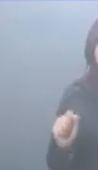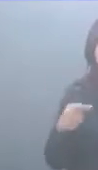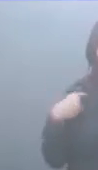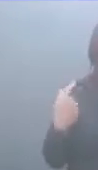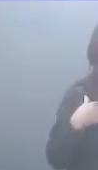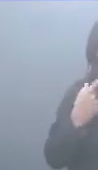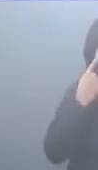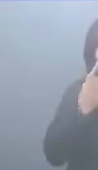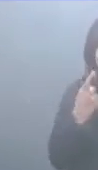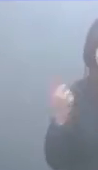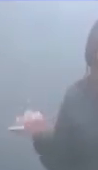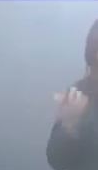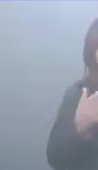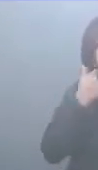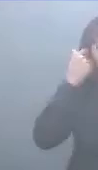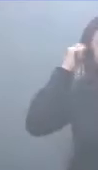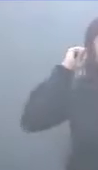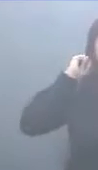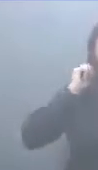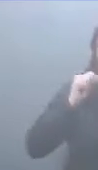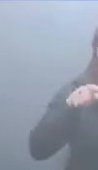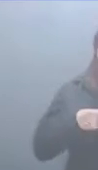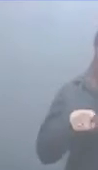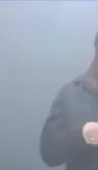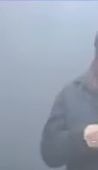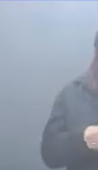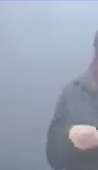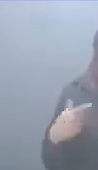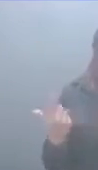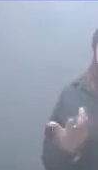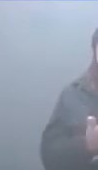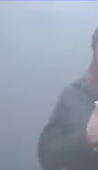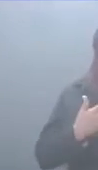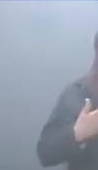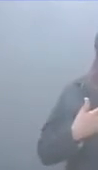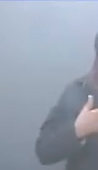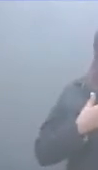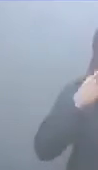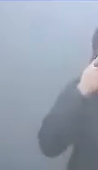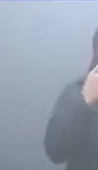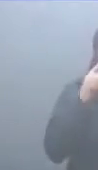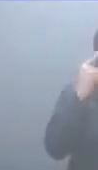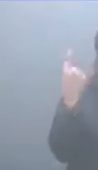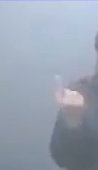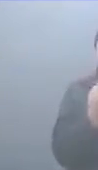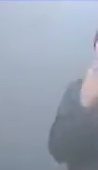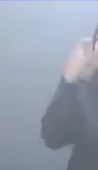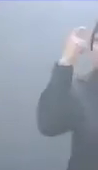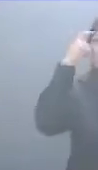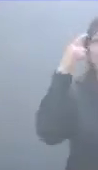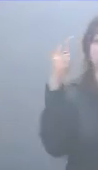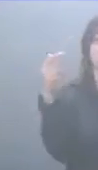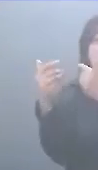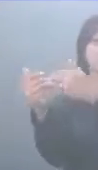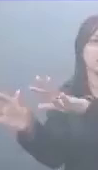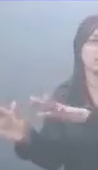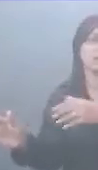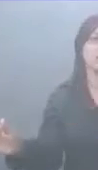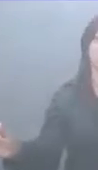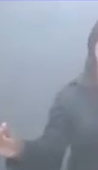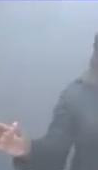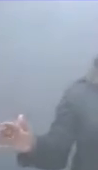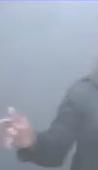como hermanos, de cómo respetamos el que alguien piense diferente,